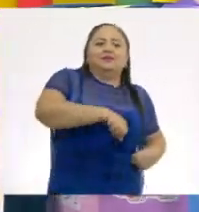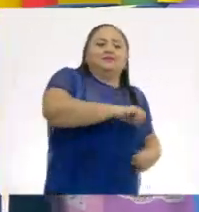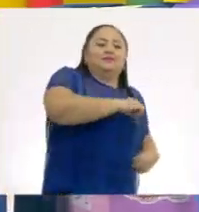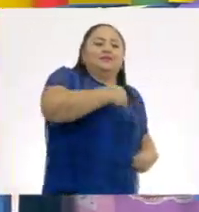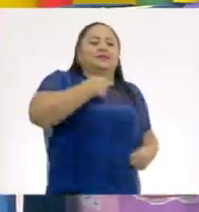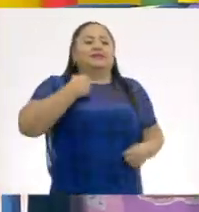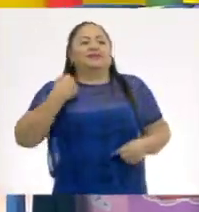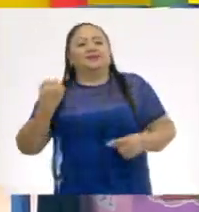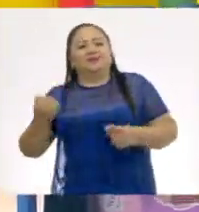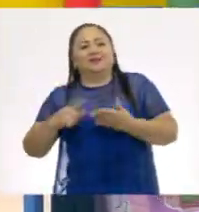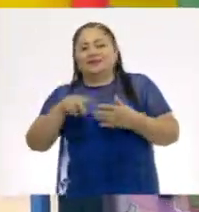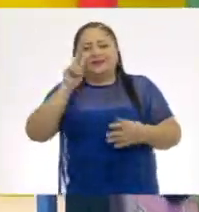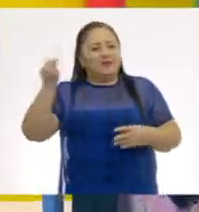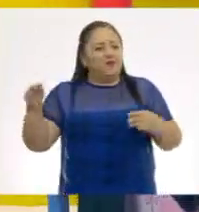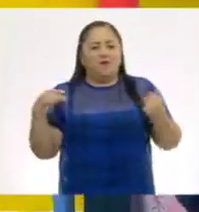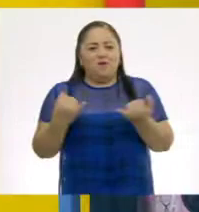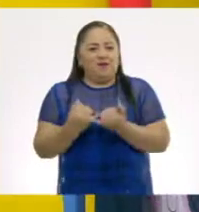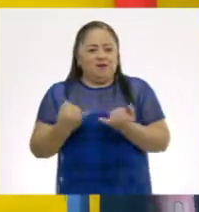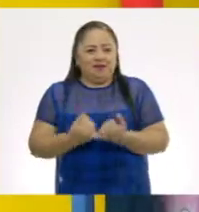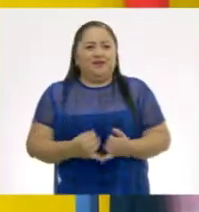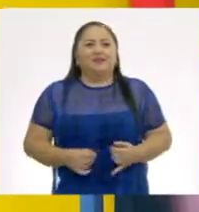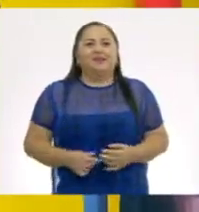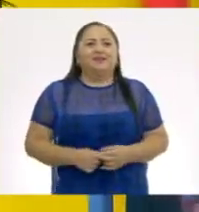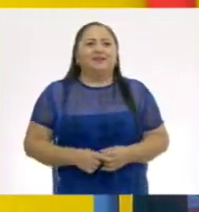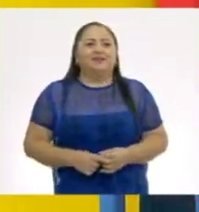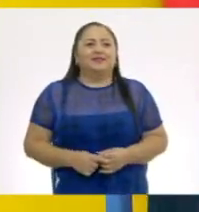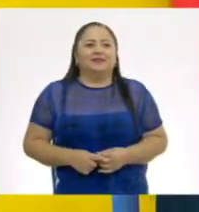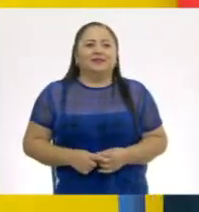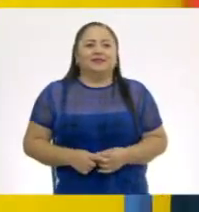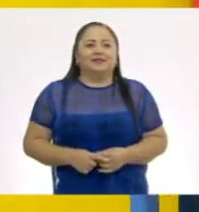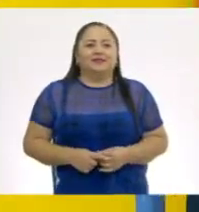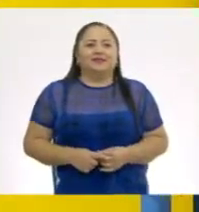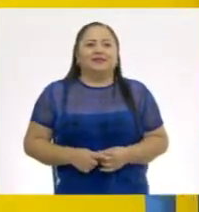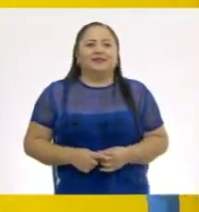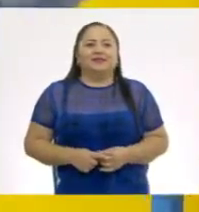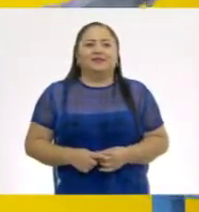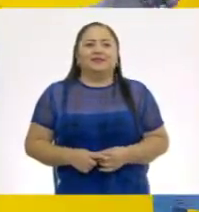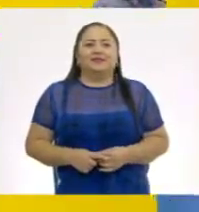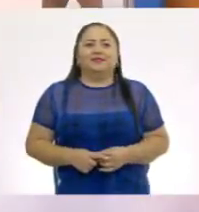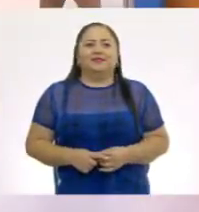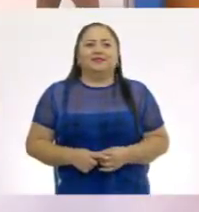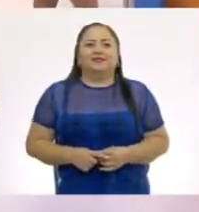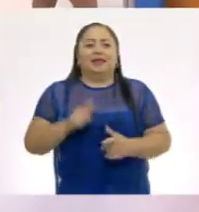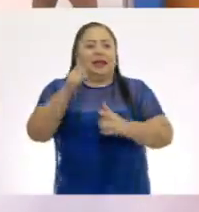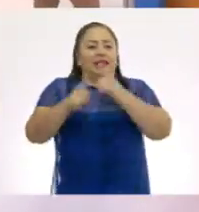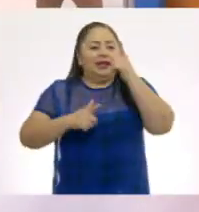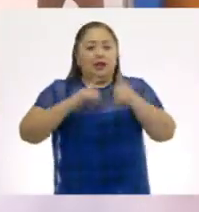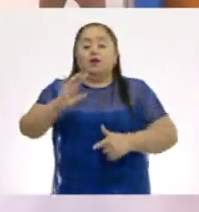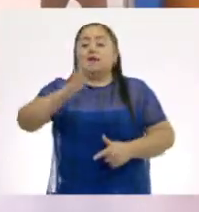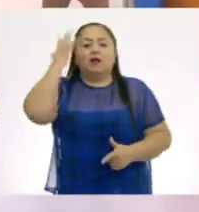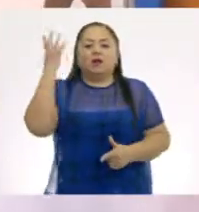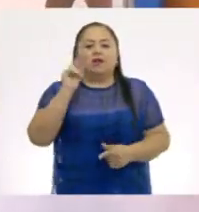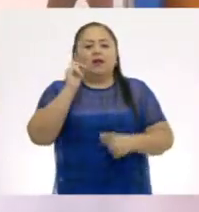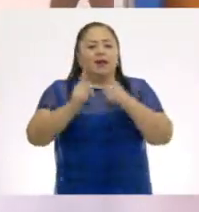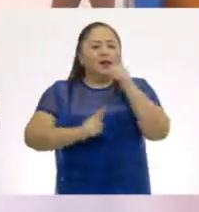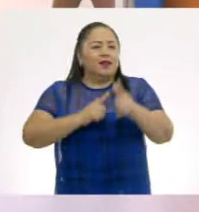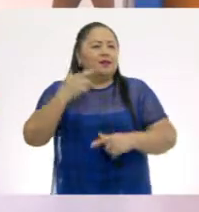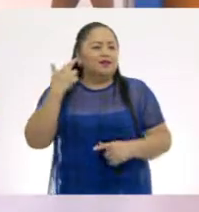cintura. Cintura. Eso, muy bien. Así lento como la